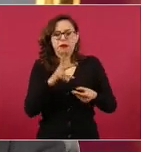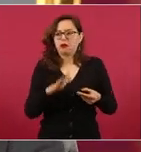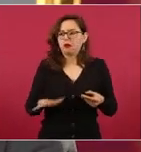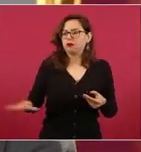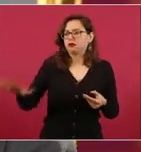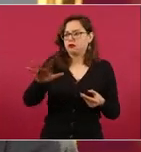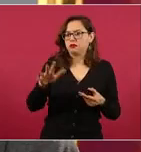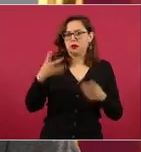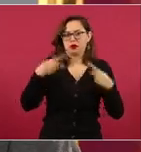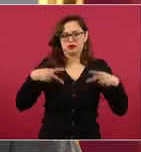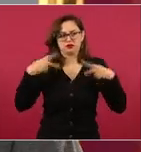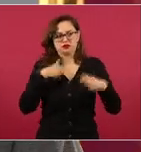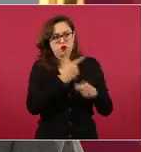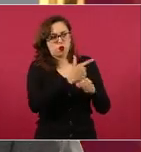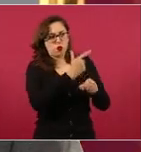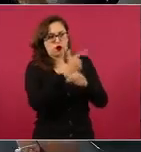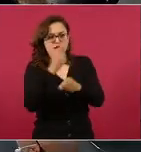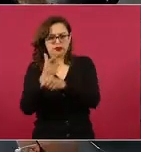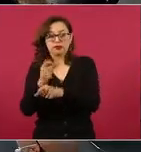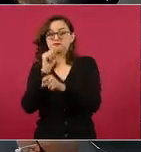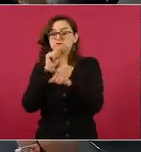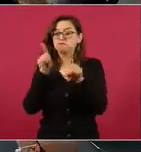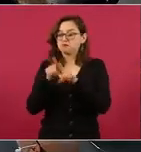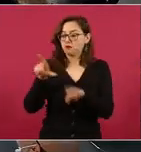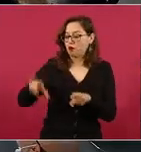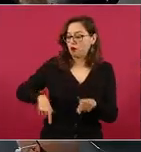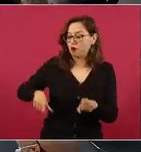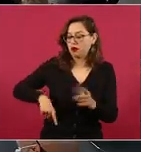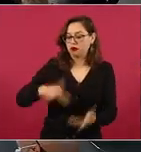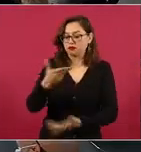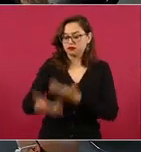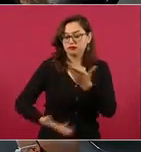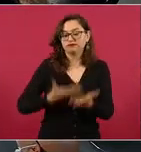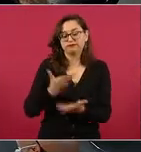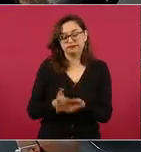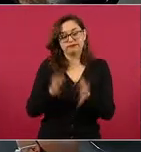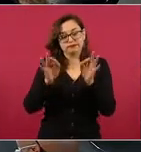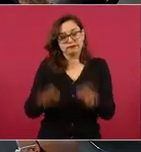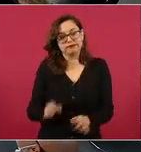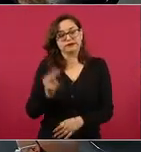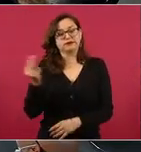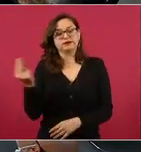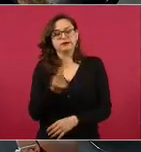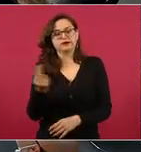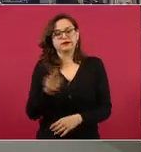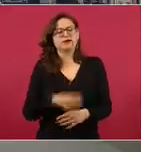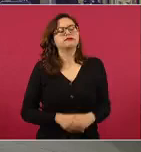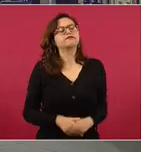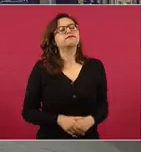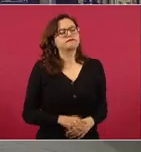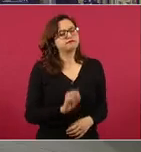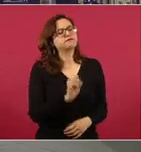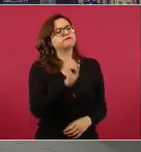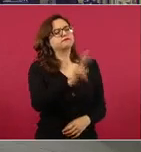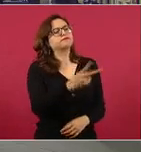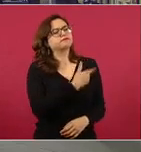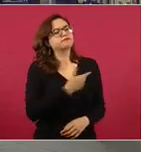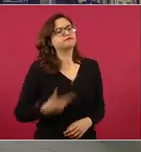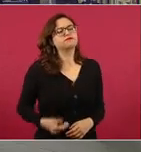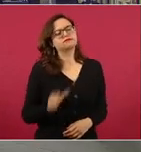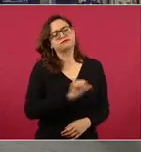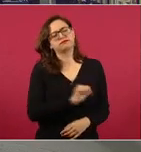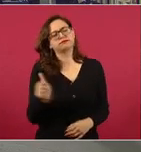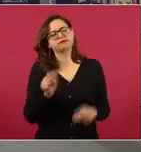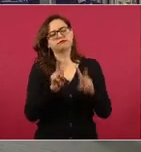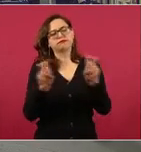públicos. Okay, pues cambiando de tema, pasado 6 de este mes, 6 de junio, de julio, perdón, se llevó a cabo en Monterrey,